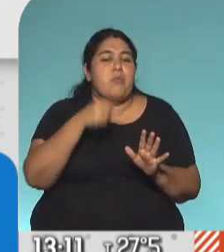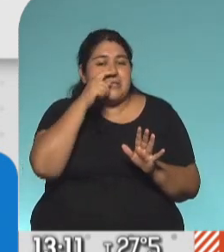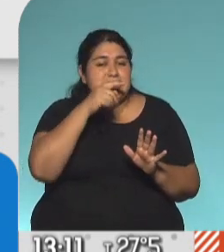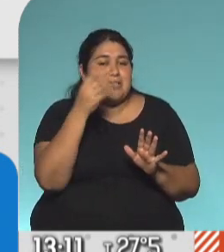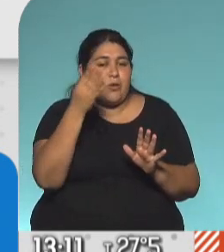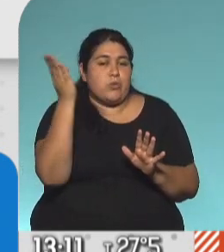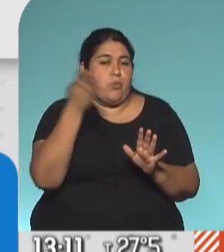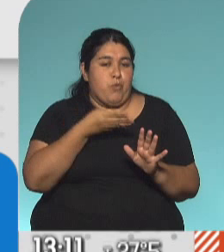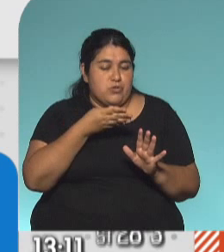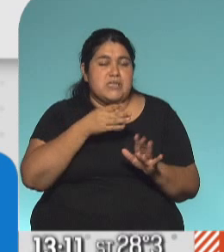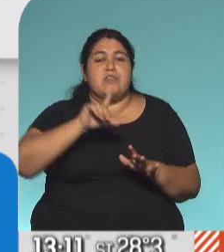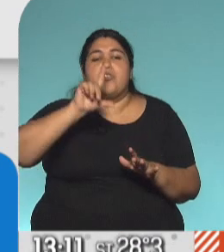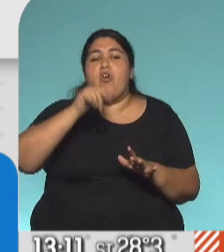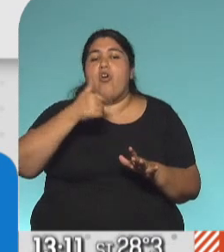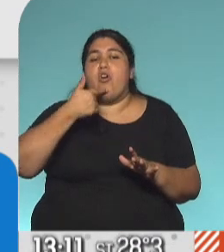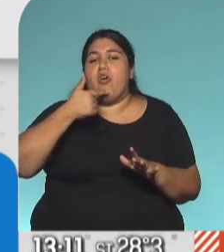el